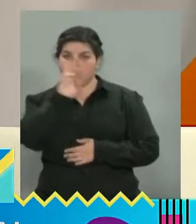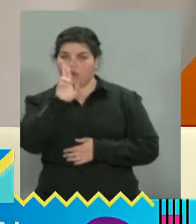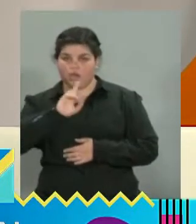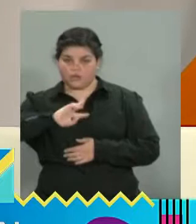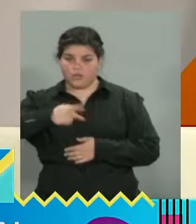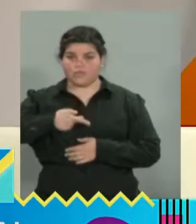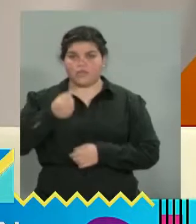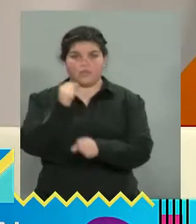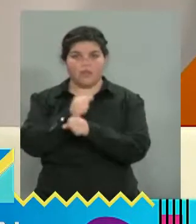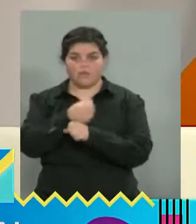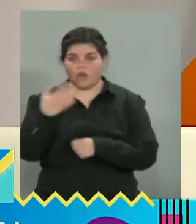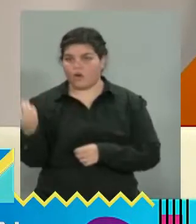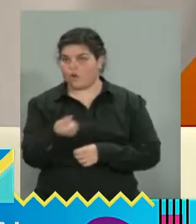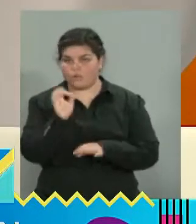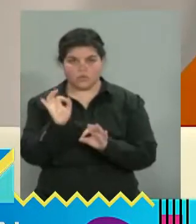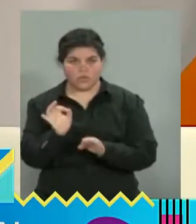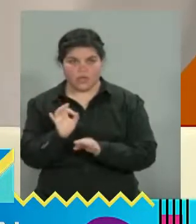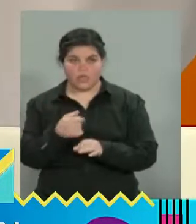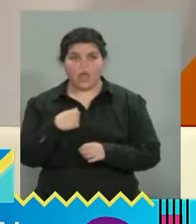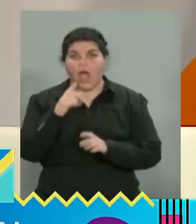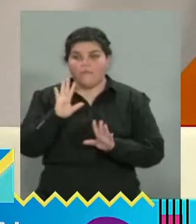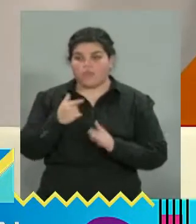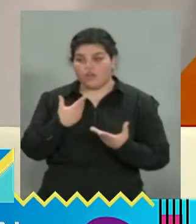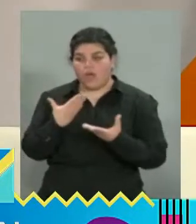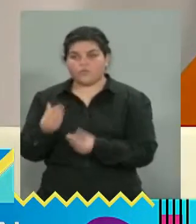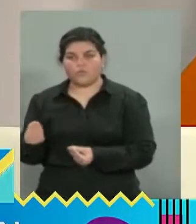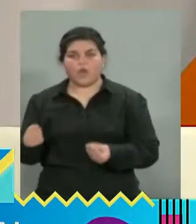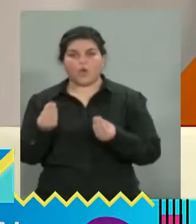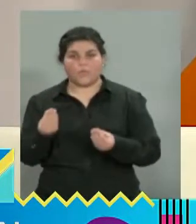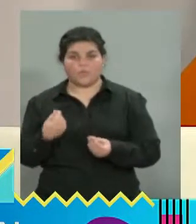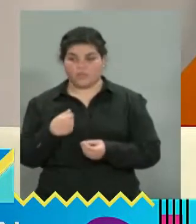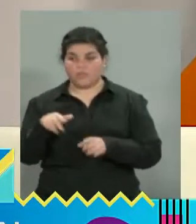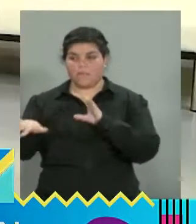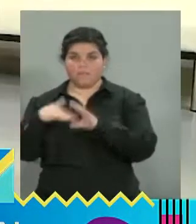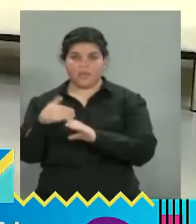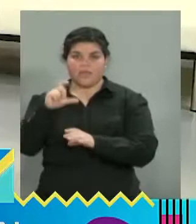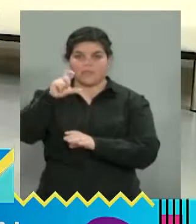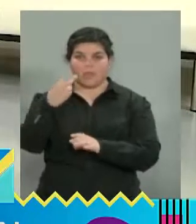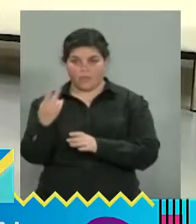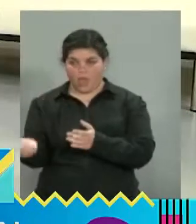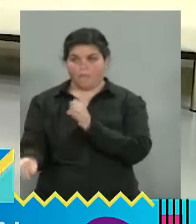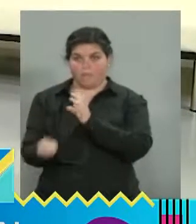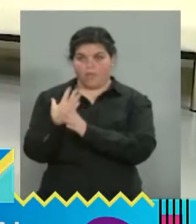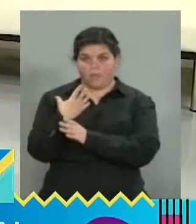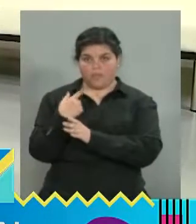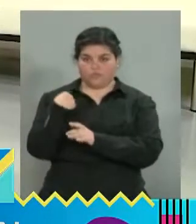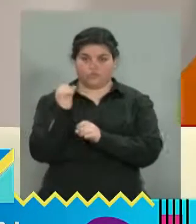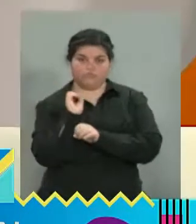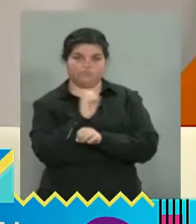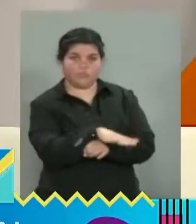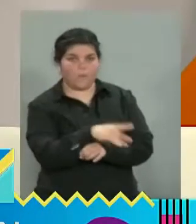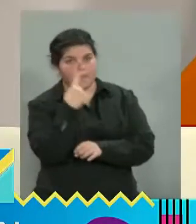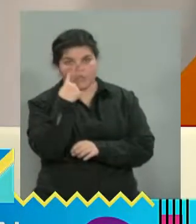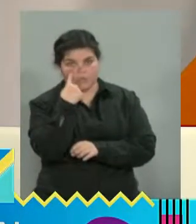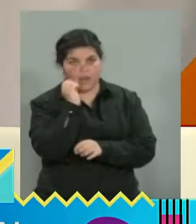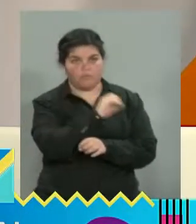puedo conseguir trabajo, me dice a ver si le podíamos dar una mano. Entonces le digo, pásame tu currículum o algo, yo se lo derivo a algún área municipal de